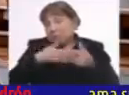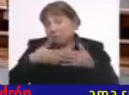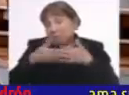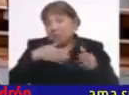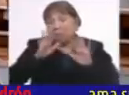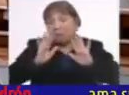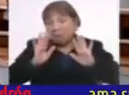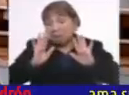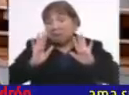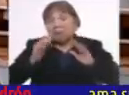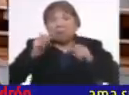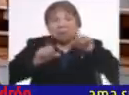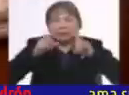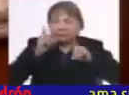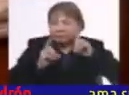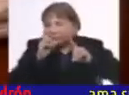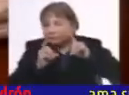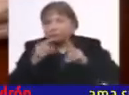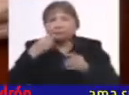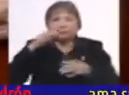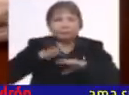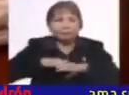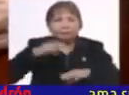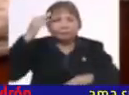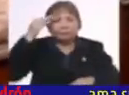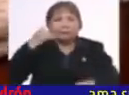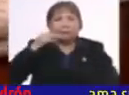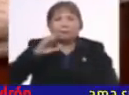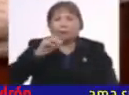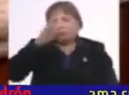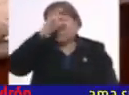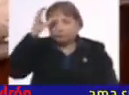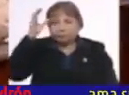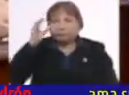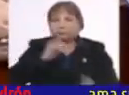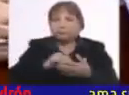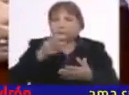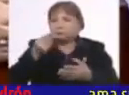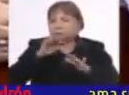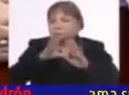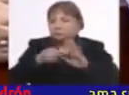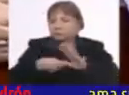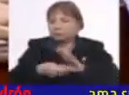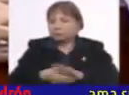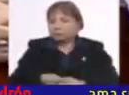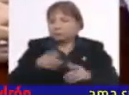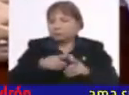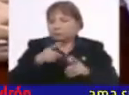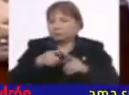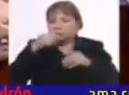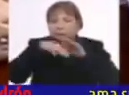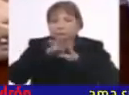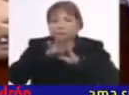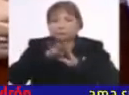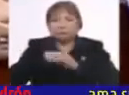las dudas que están en la cabeza del señor castillo por temas de corrupción entonces cuando